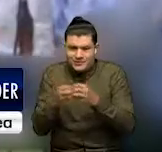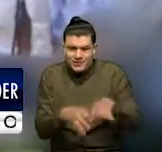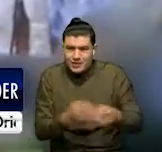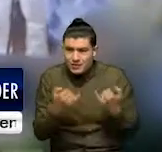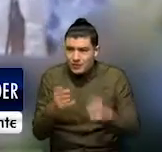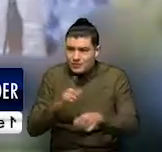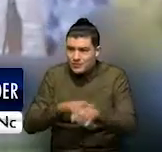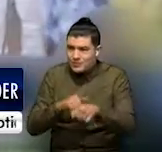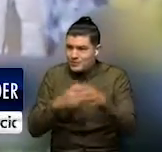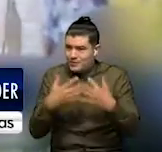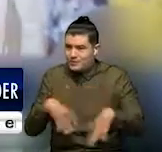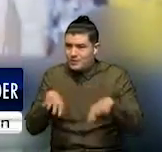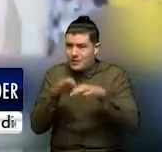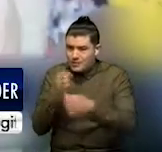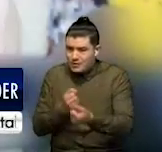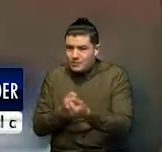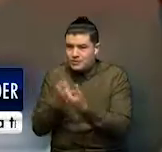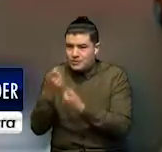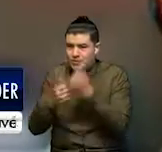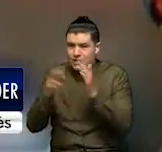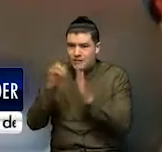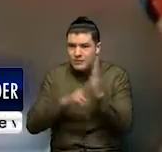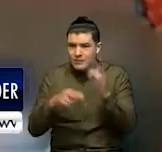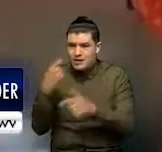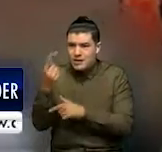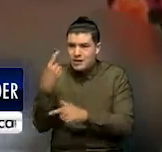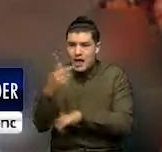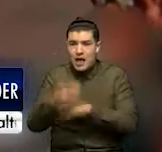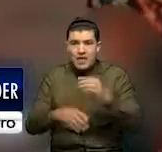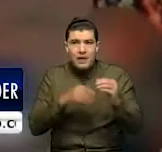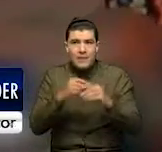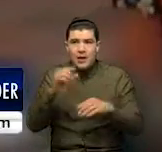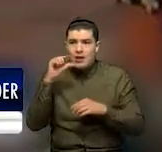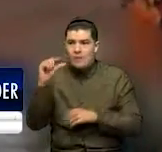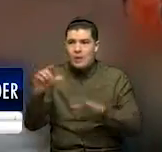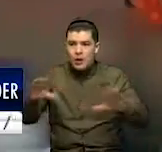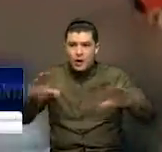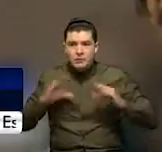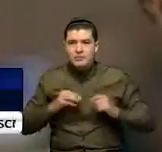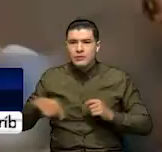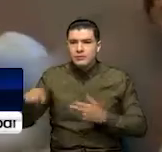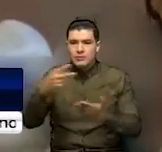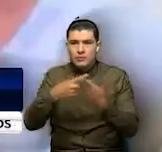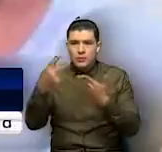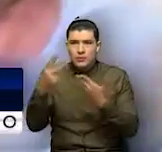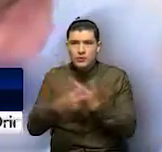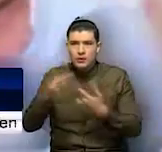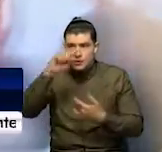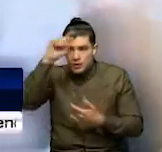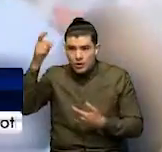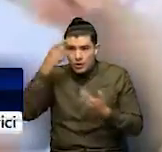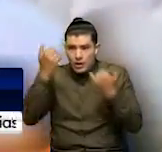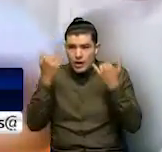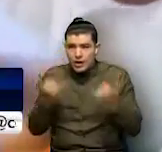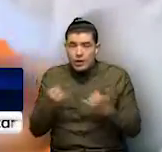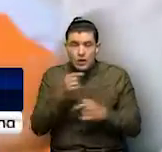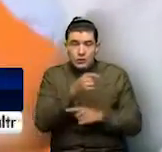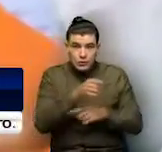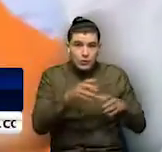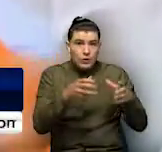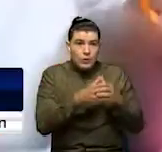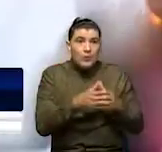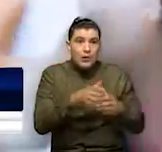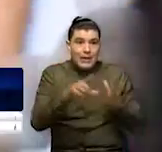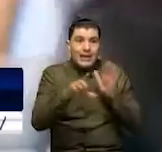importante de coyuntura económica reformas políticas y la poca aceptación de los proyectos del gobierno en el congreso el partido que por ley